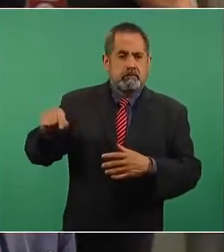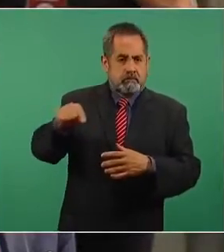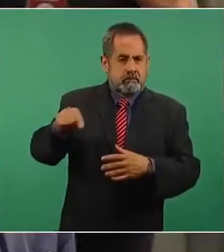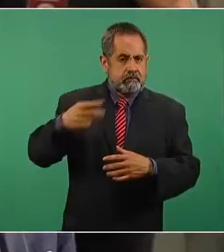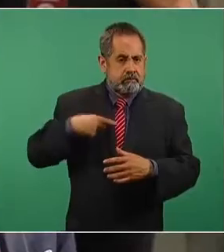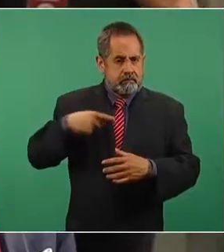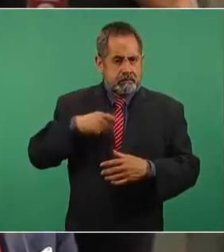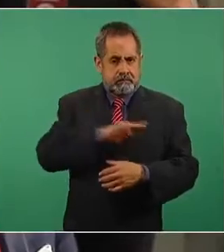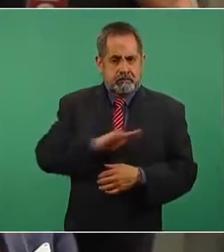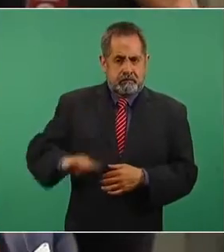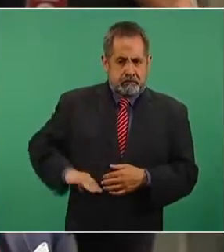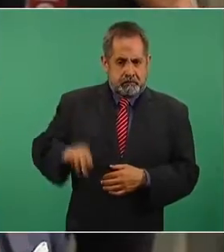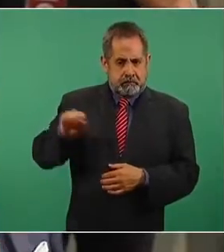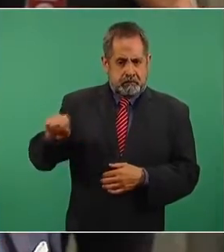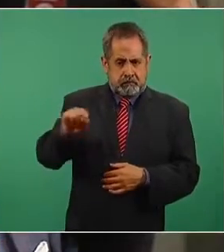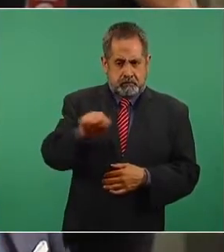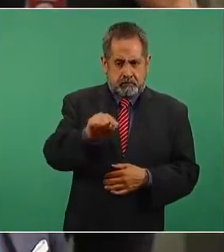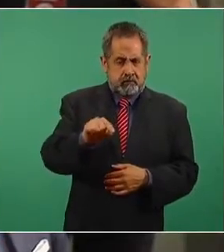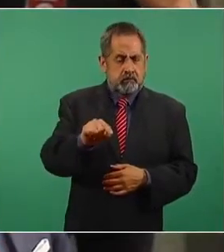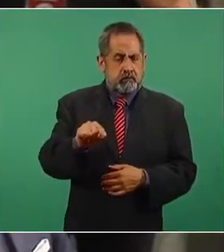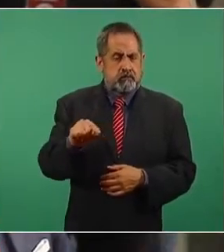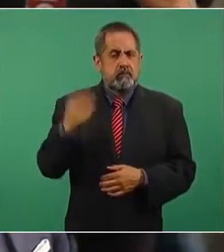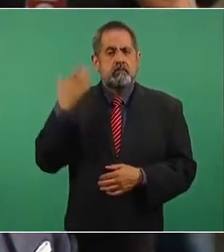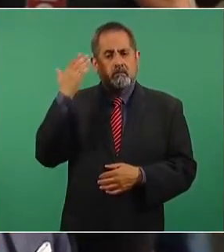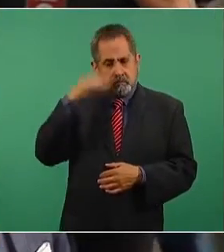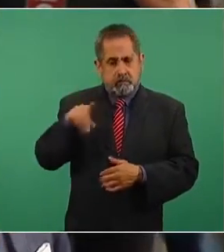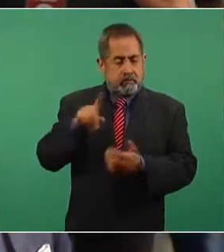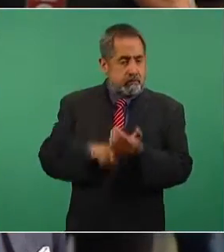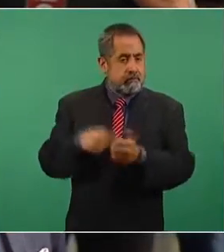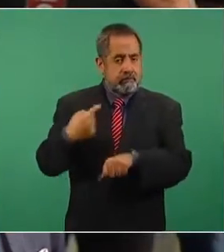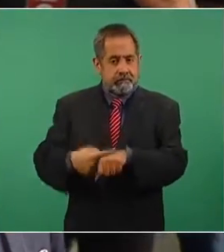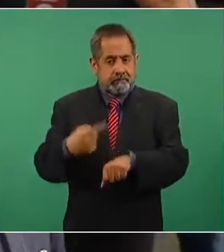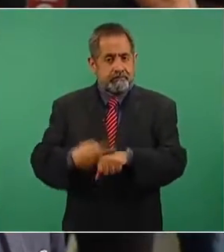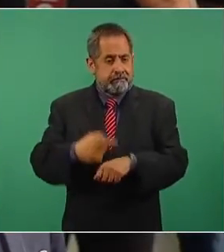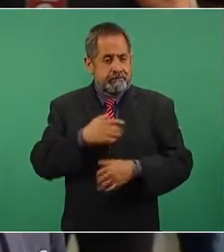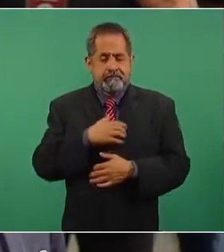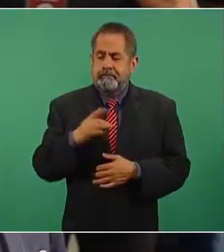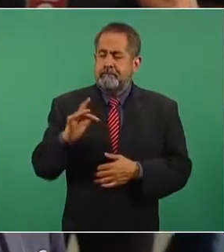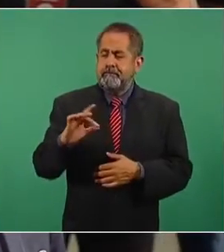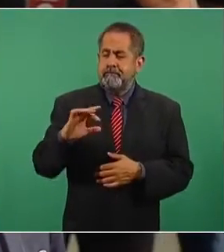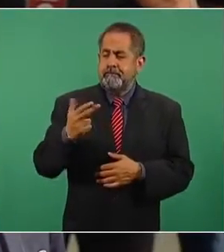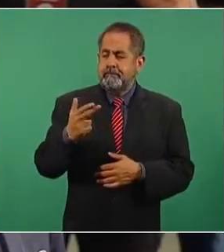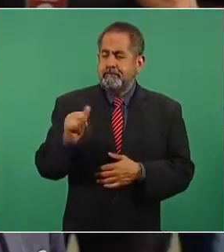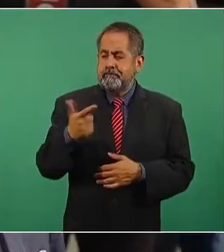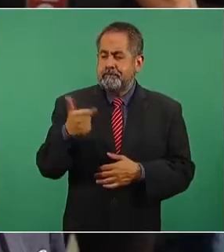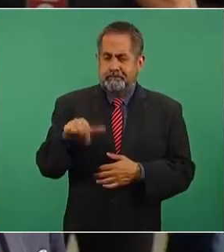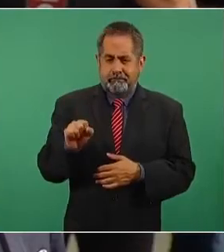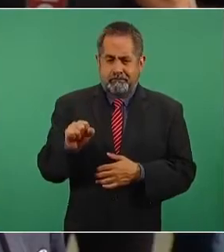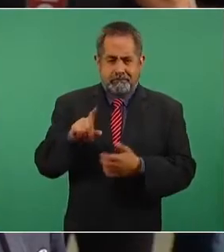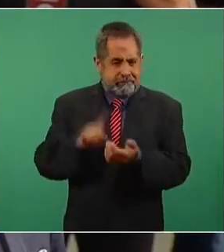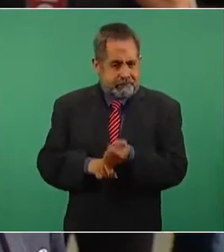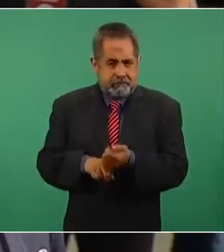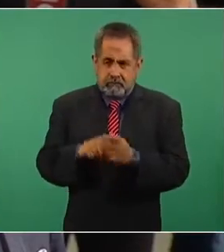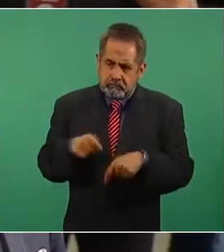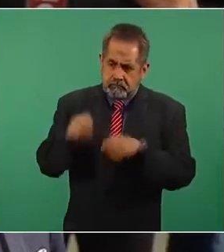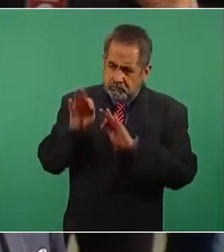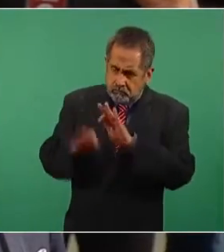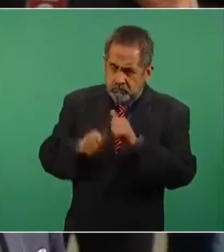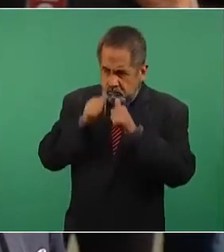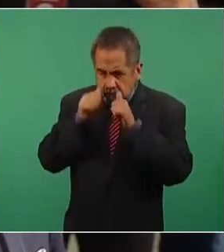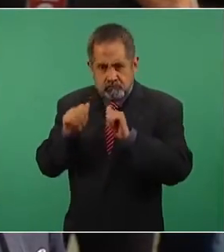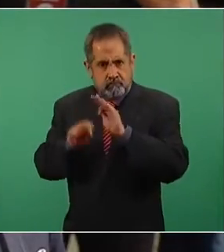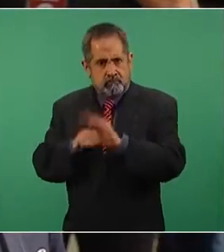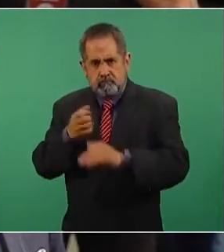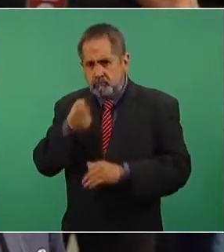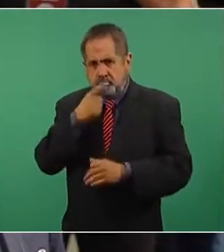ese municipio en particular que saben que tienen Chagas, para que puedan recibir su tratamiento y el seguimiento que